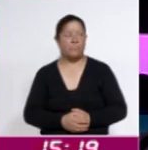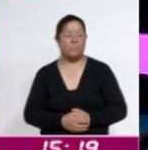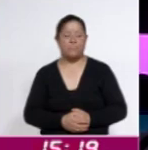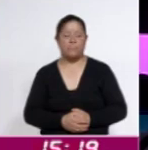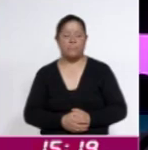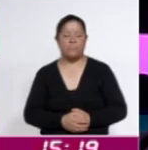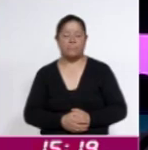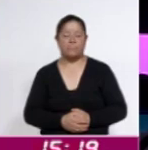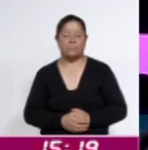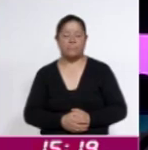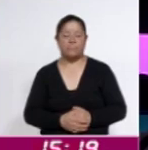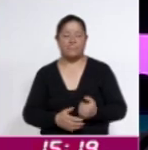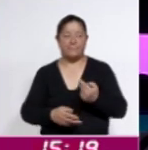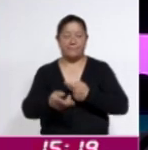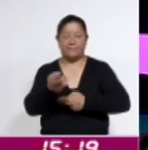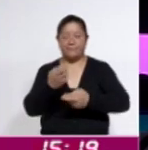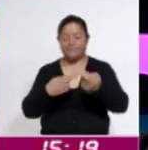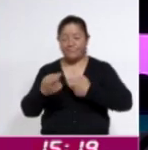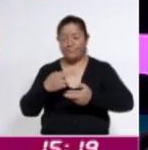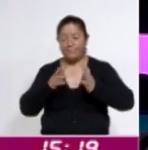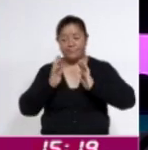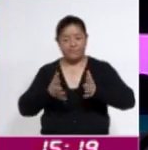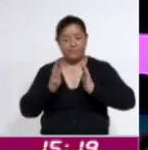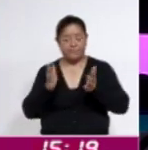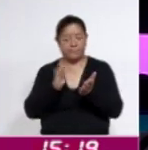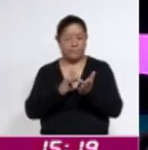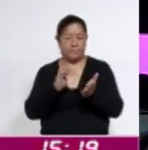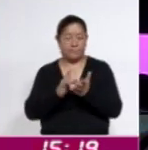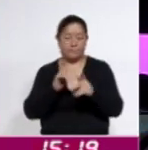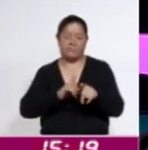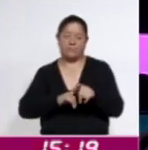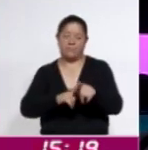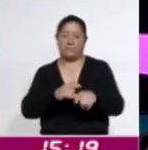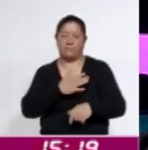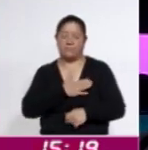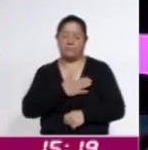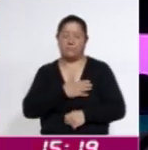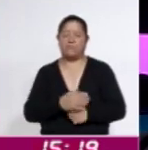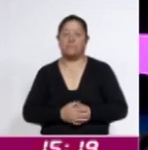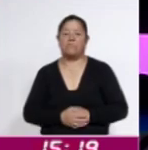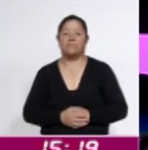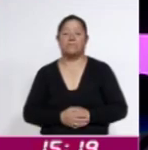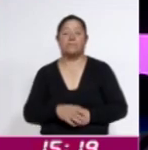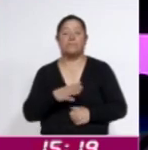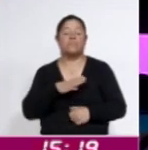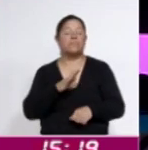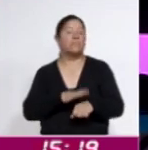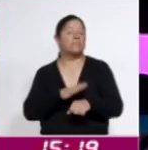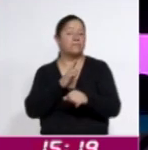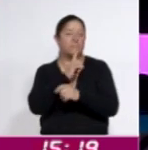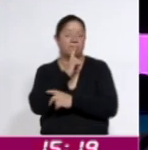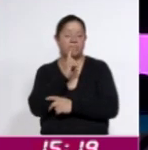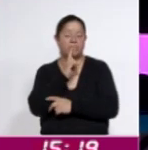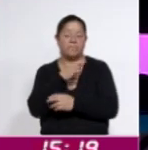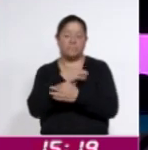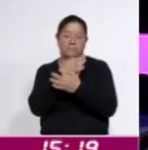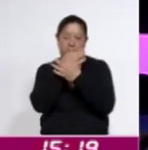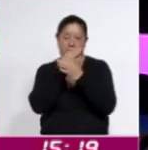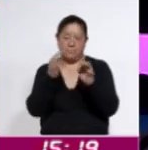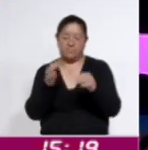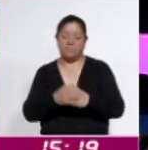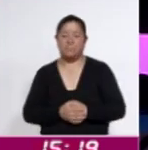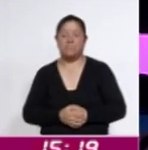Ya estamos de regreso. Muchísimas gracias por continuar con nosotros. Continuamos, tenemos más noticias. Le comparto que docentes